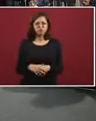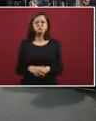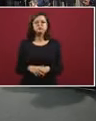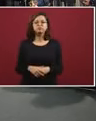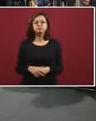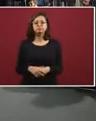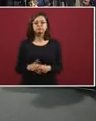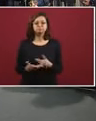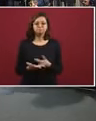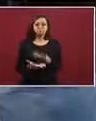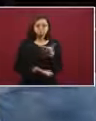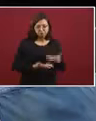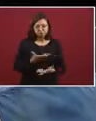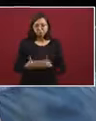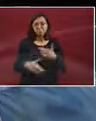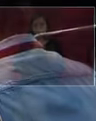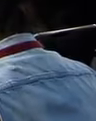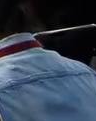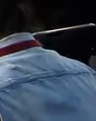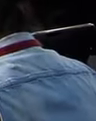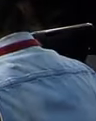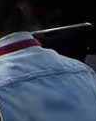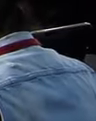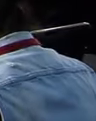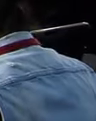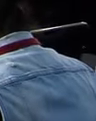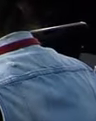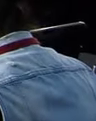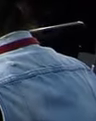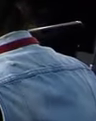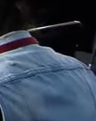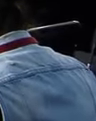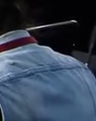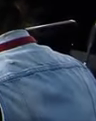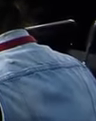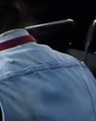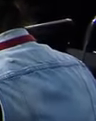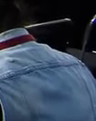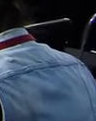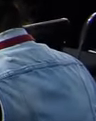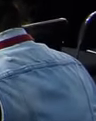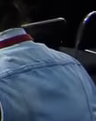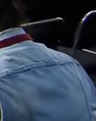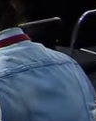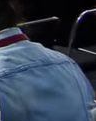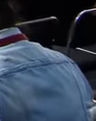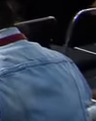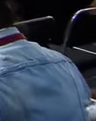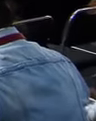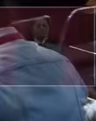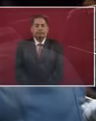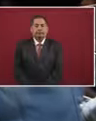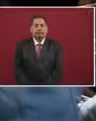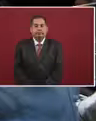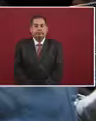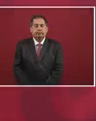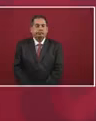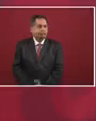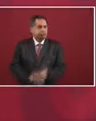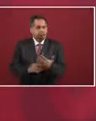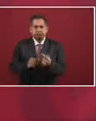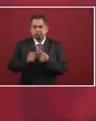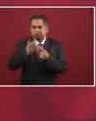Hay respeto a nuestro país, hay una consideración a nuestro país, no solo por su población, no solo por su ubicación, por